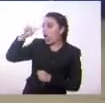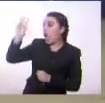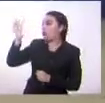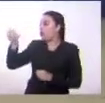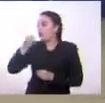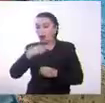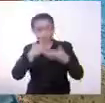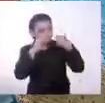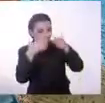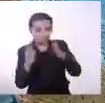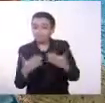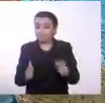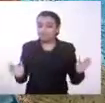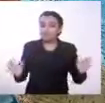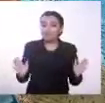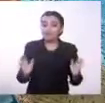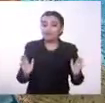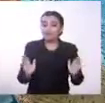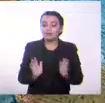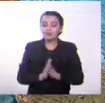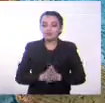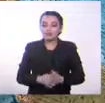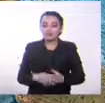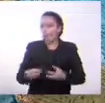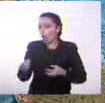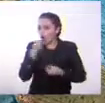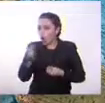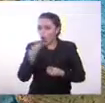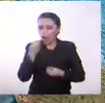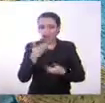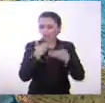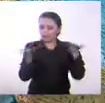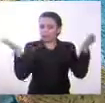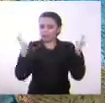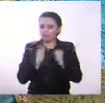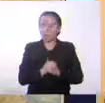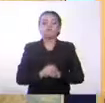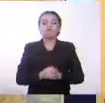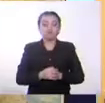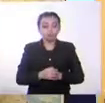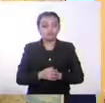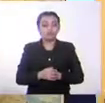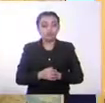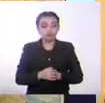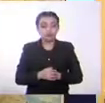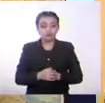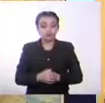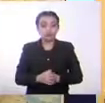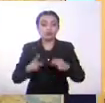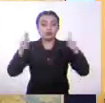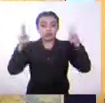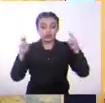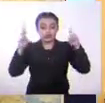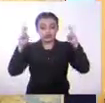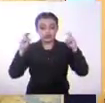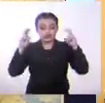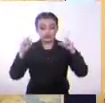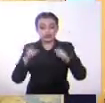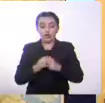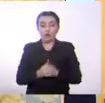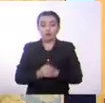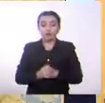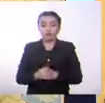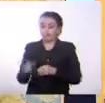otros países y que ahora come variado. Entonces, el tema de la migración o el contacto con otras